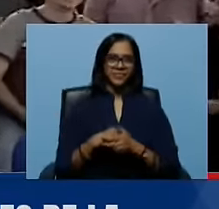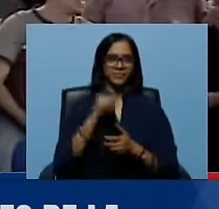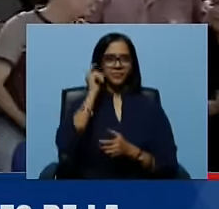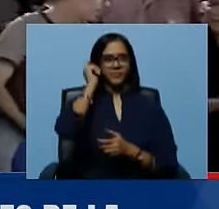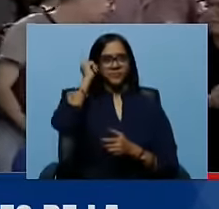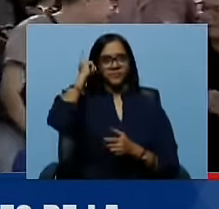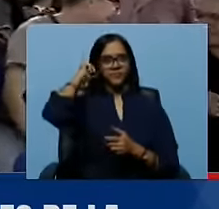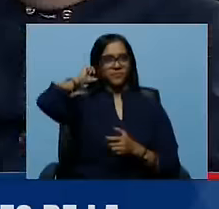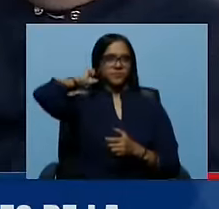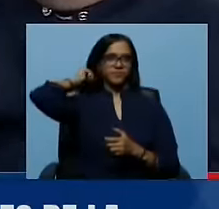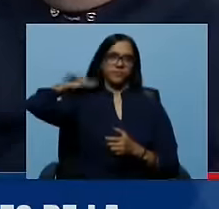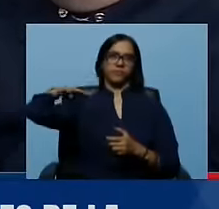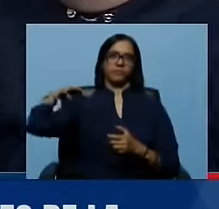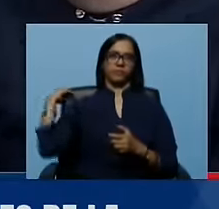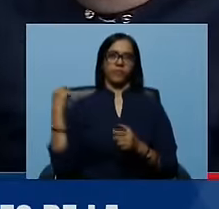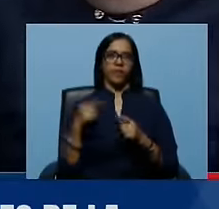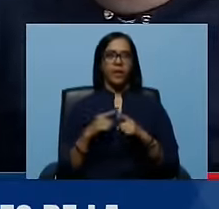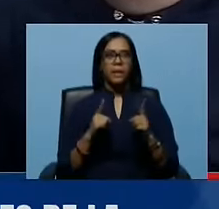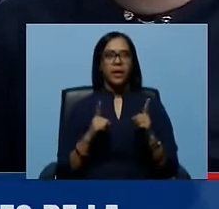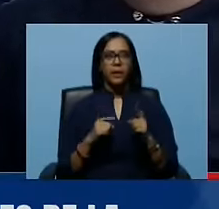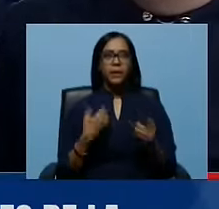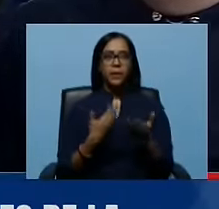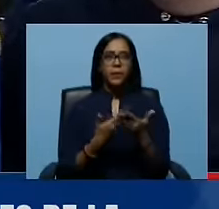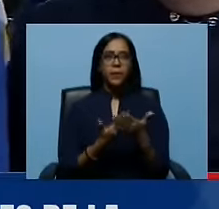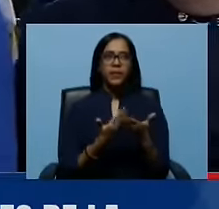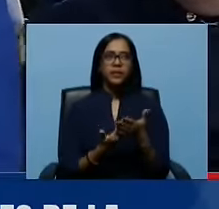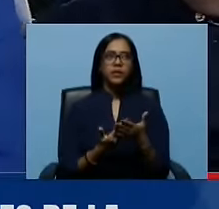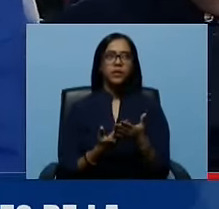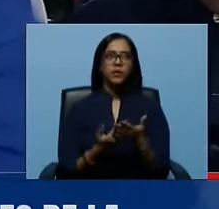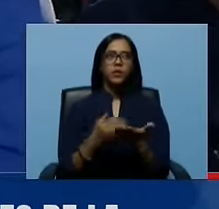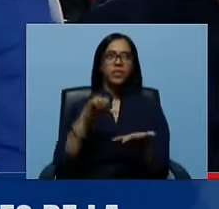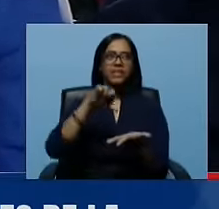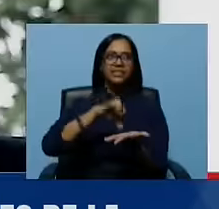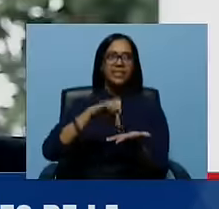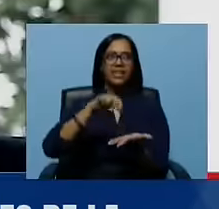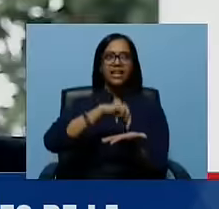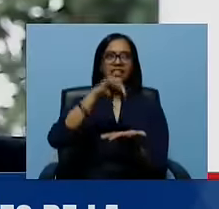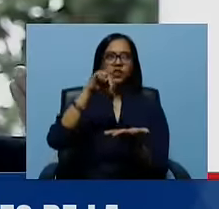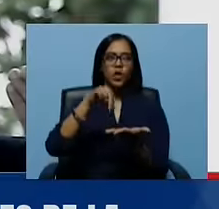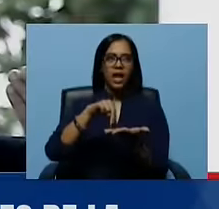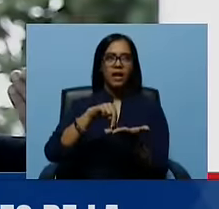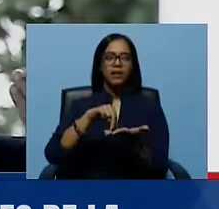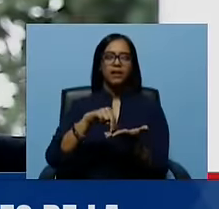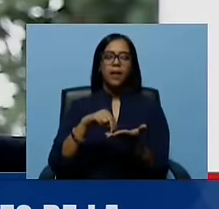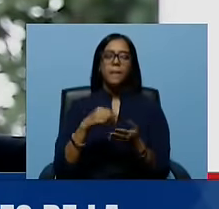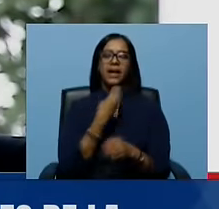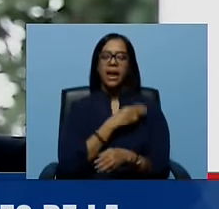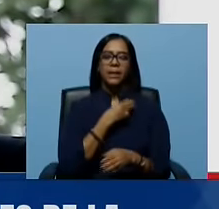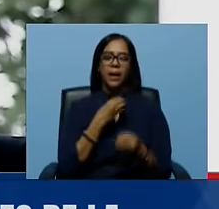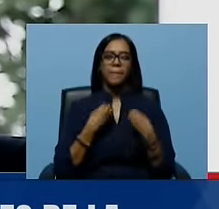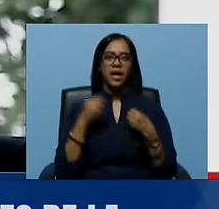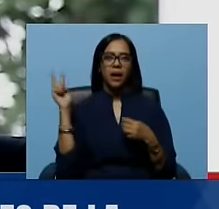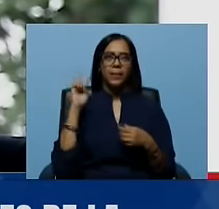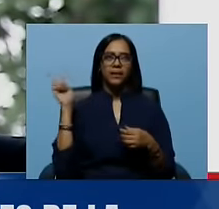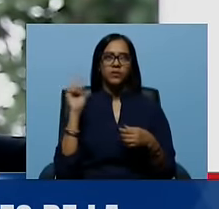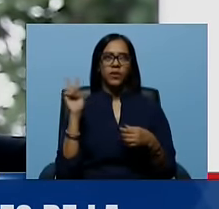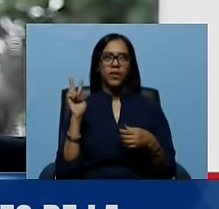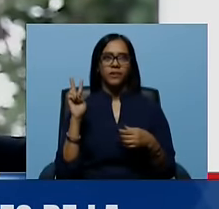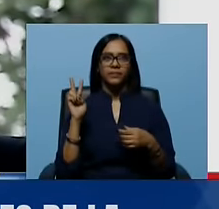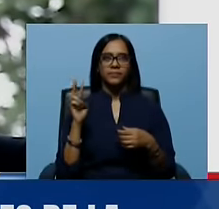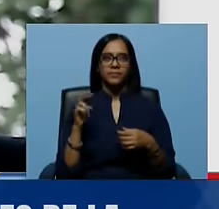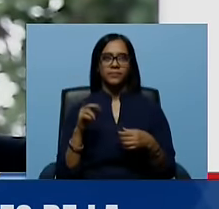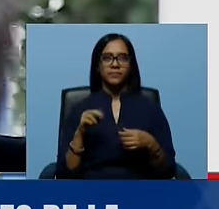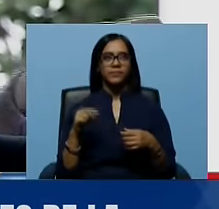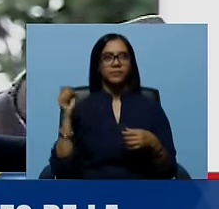Pero me han propuesto una sede nacional para la gran misión Viva Venezuela,